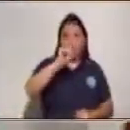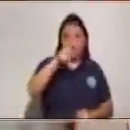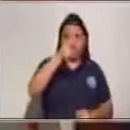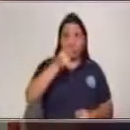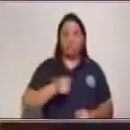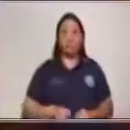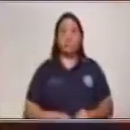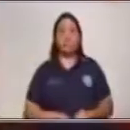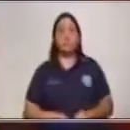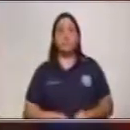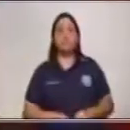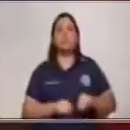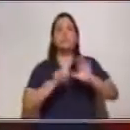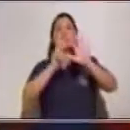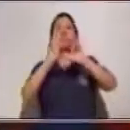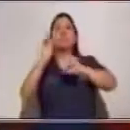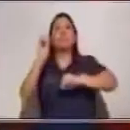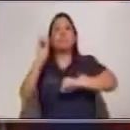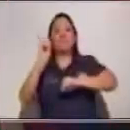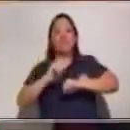y 80.